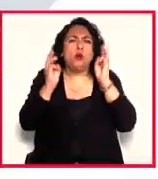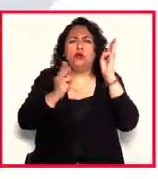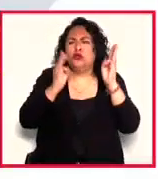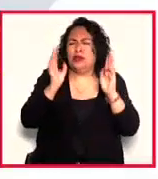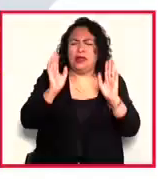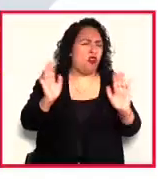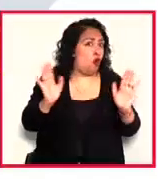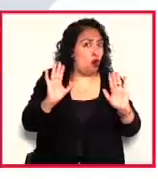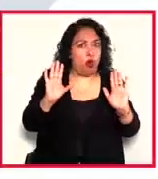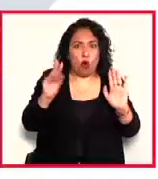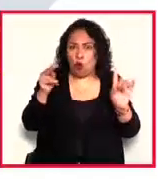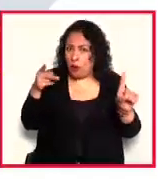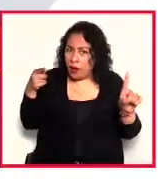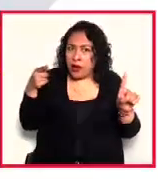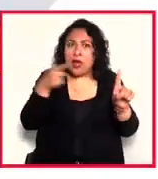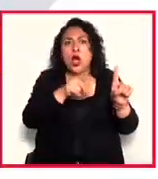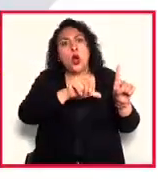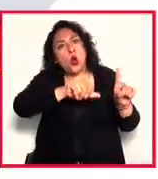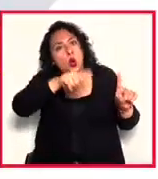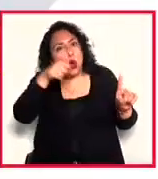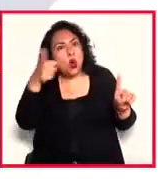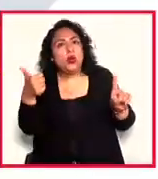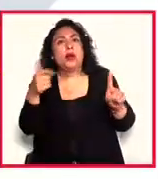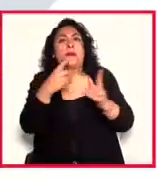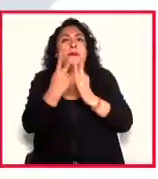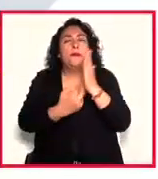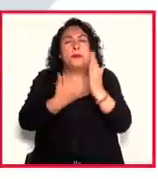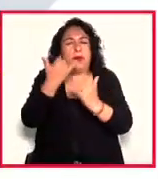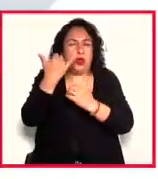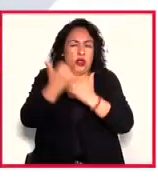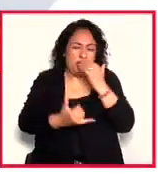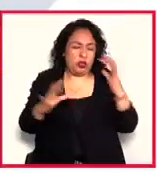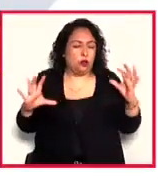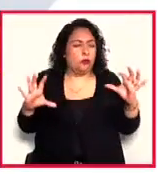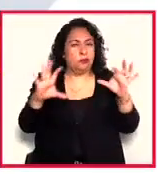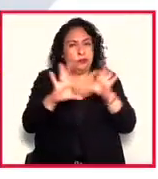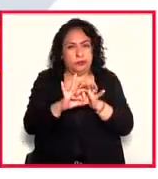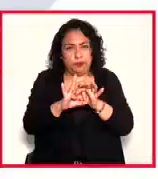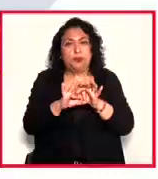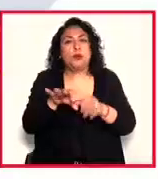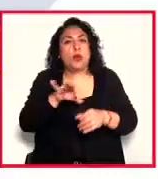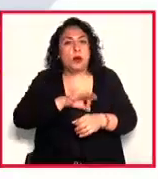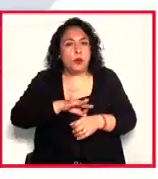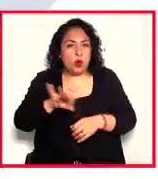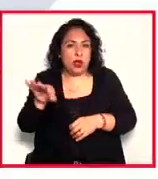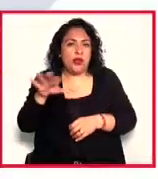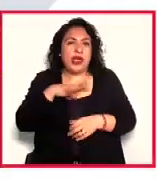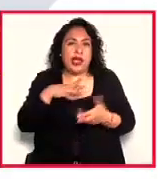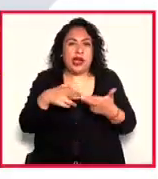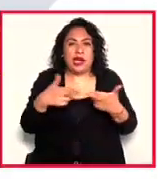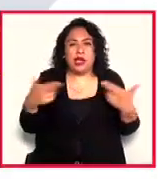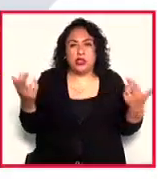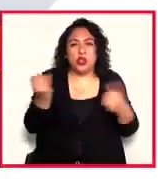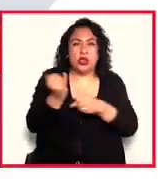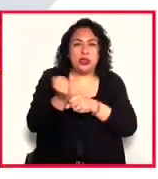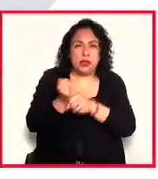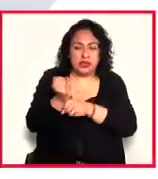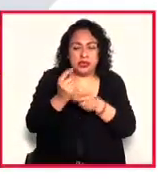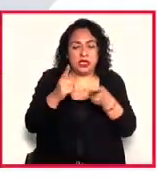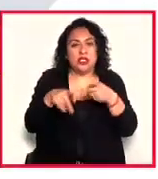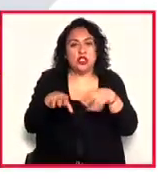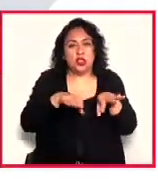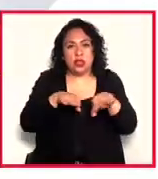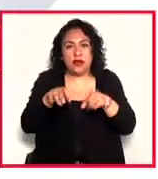inclusive, sino generar un proyecto que vincule, que nos permita establecer relaciones de investigación, de trabajo,